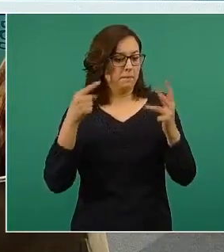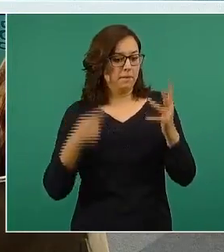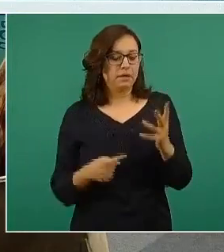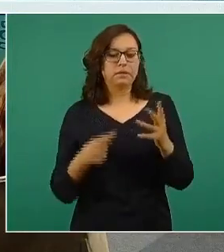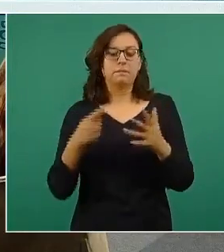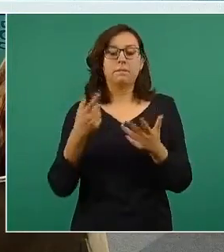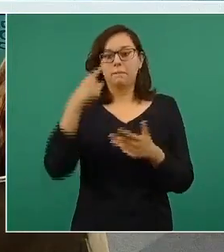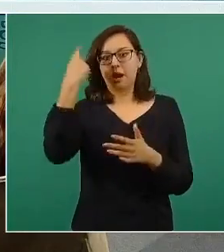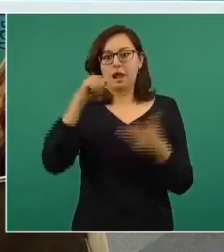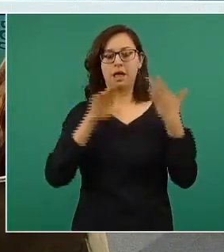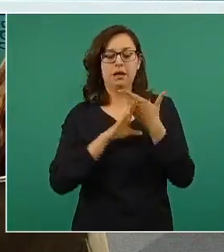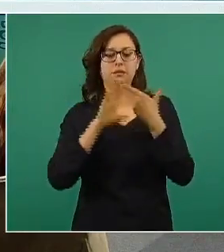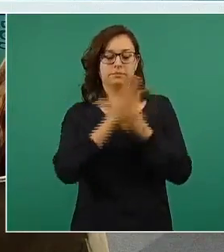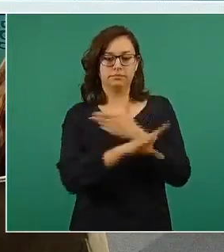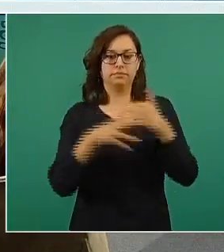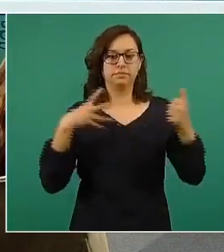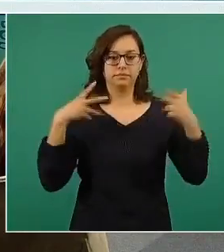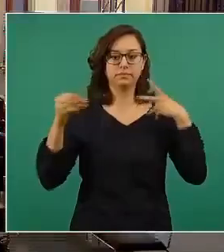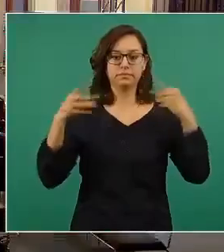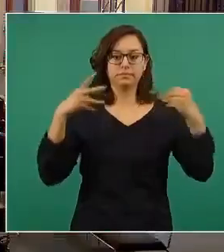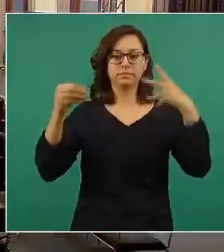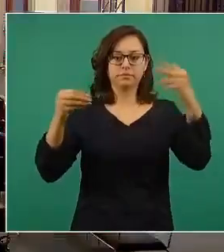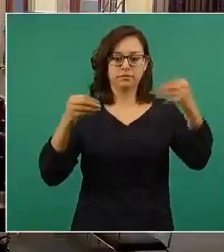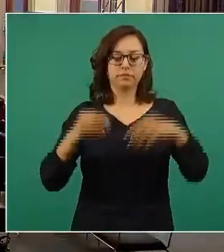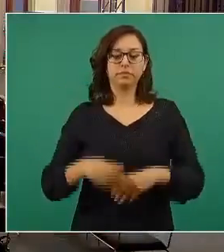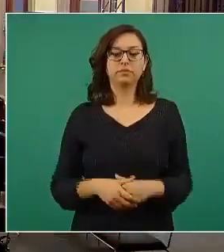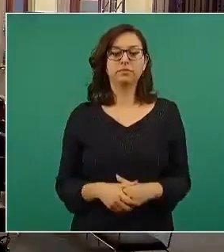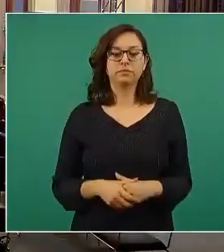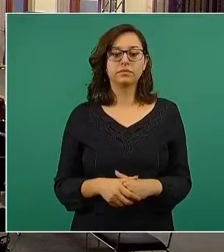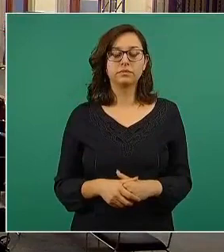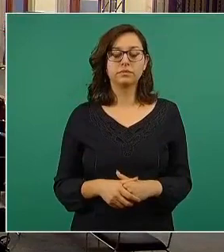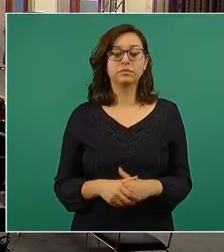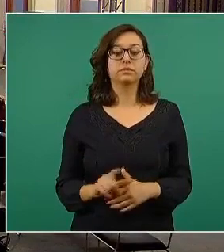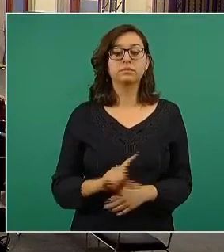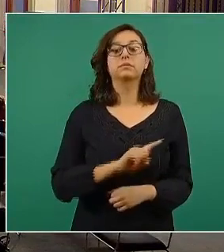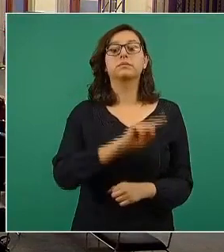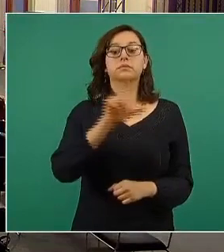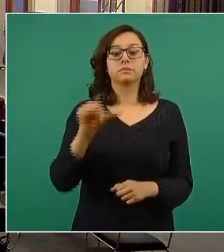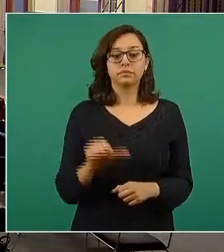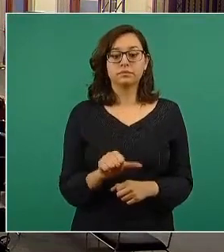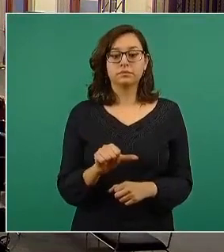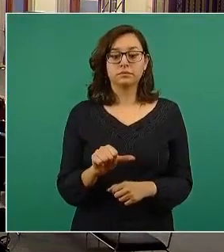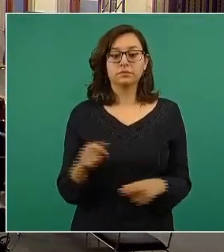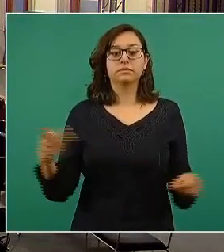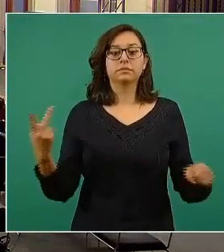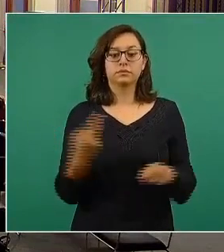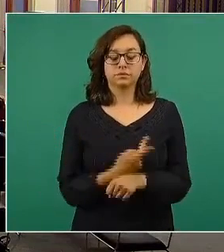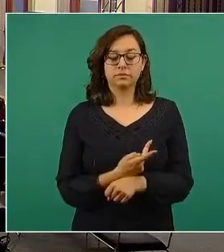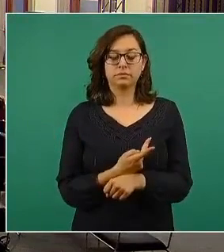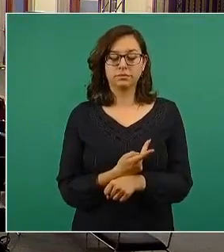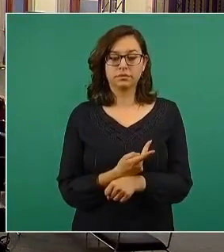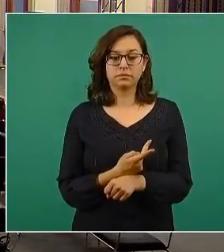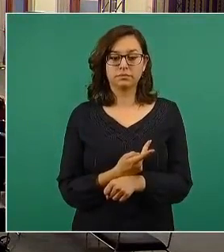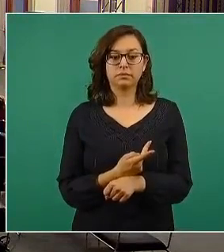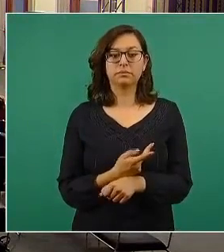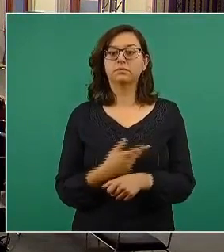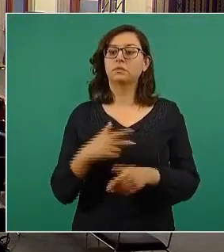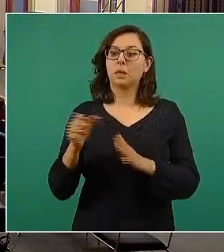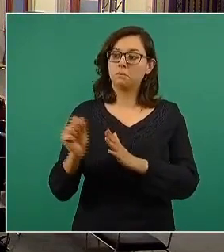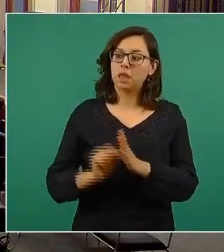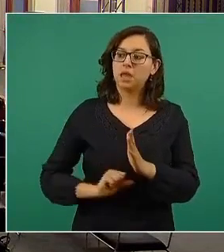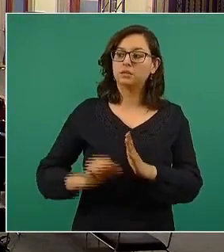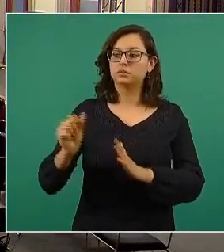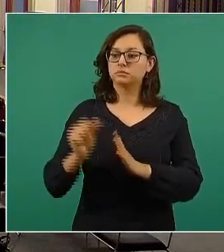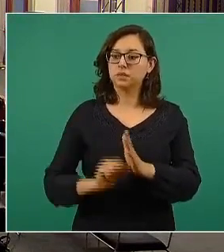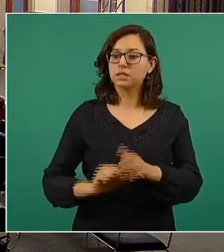cabo para tratar de evitar los contagios. Y luego estos avisos epidemiológicos se fueron actualizando mes con mes, semana